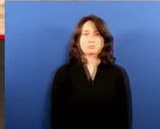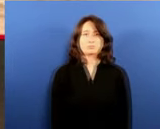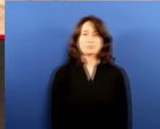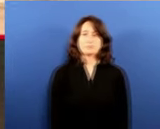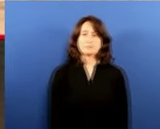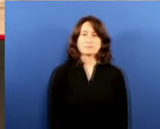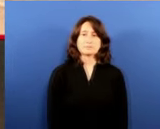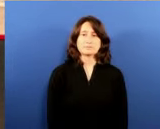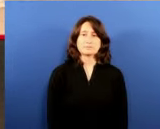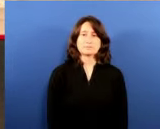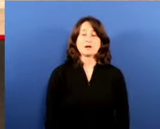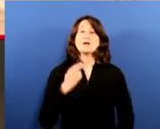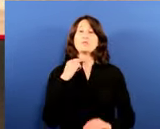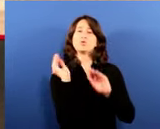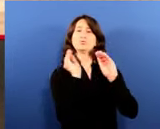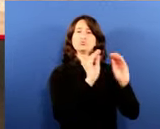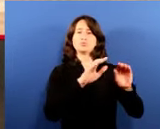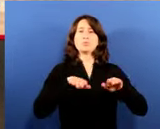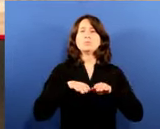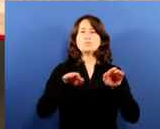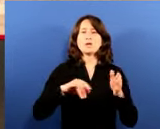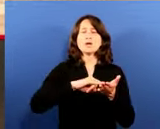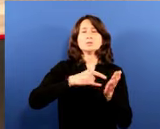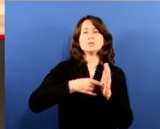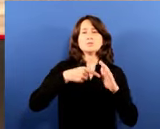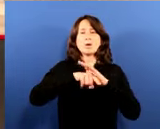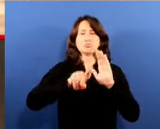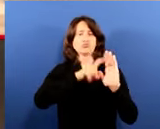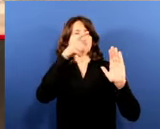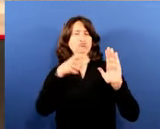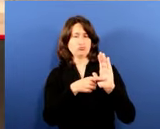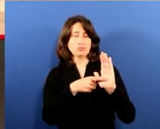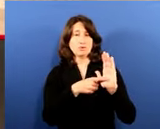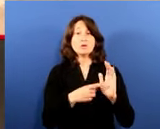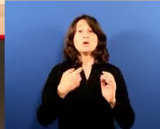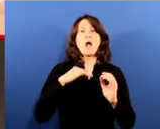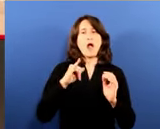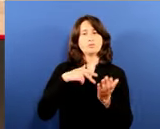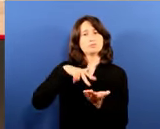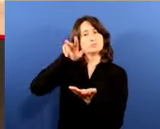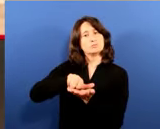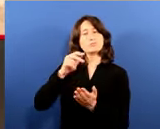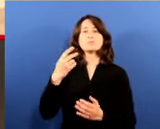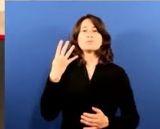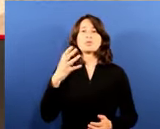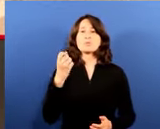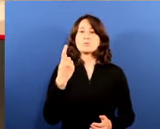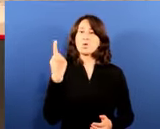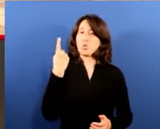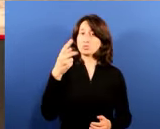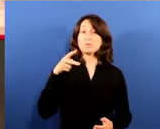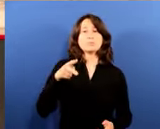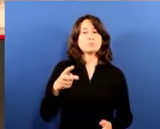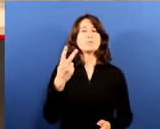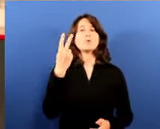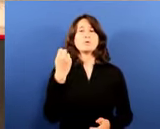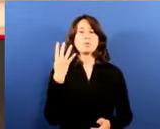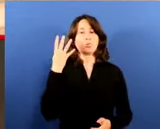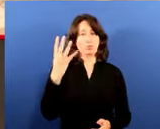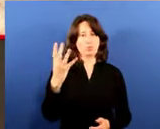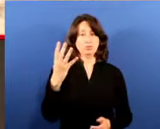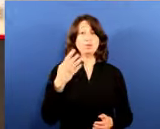de la existencia en la orilla de varios bidones de unos 250 litros de capacidad que presuntamente contenían alcohol